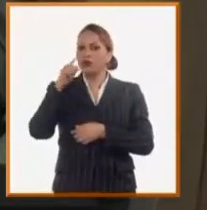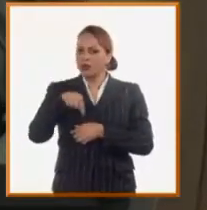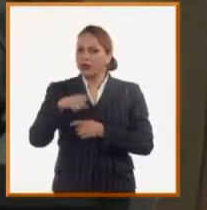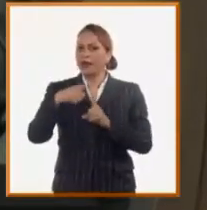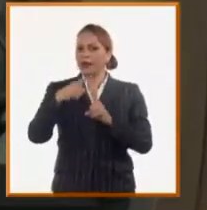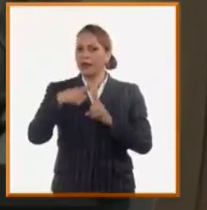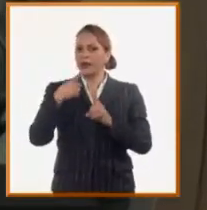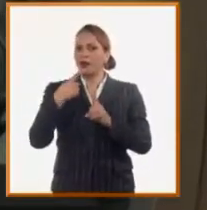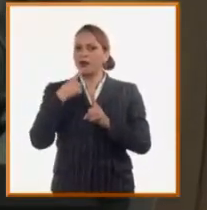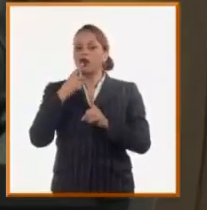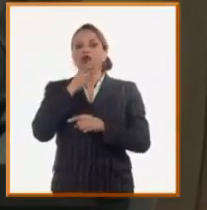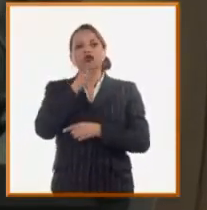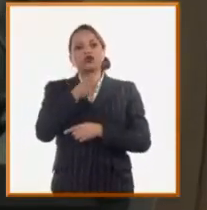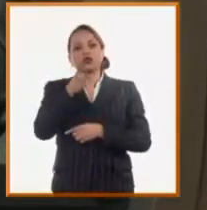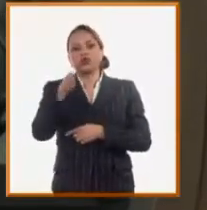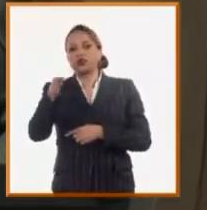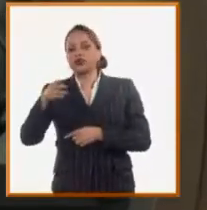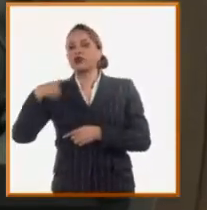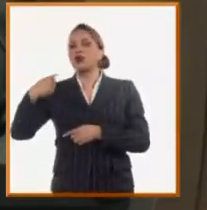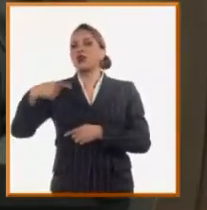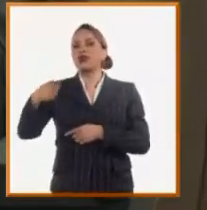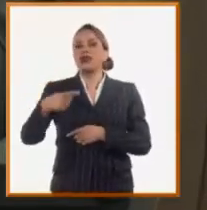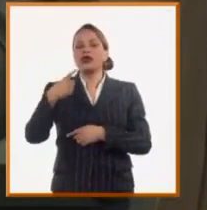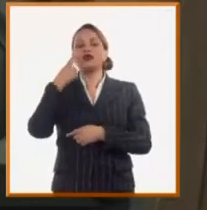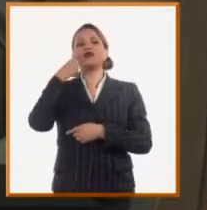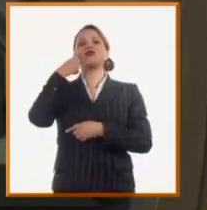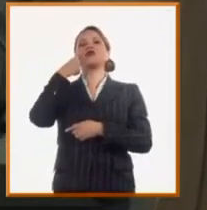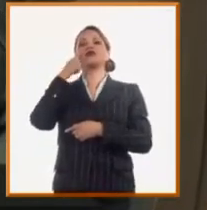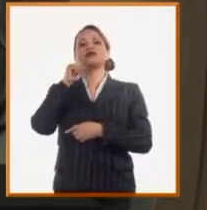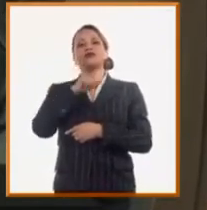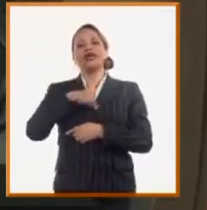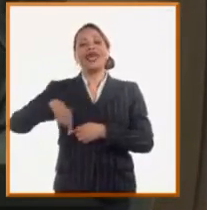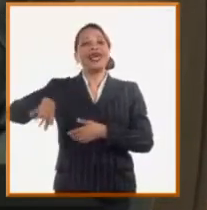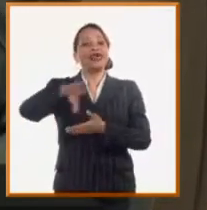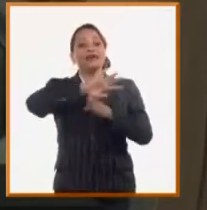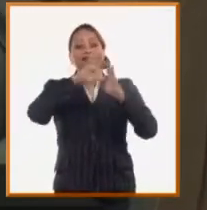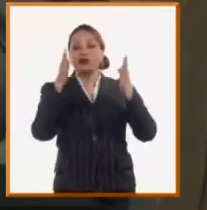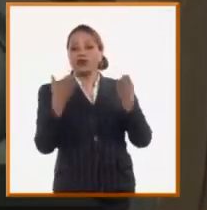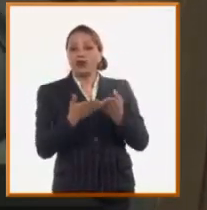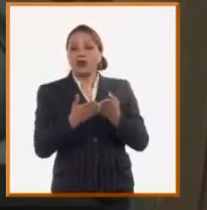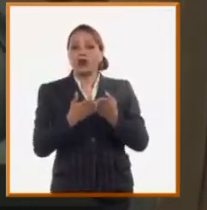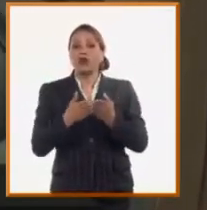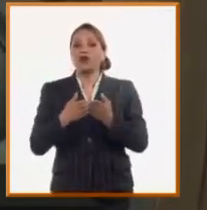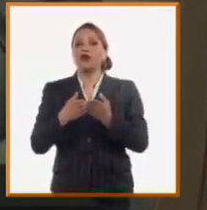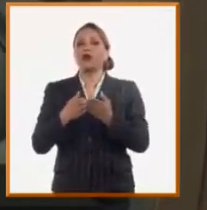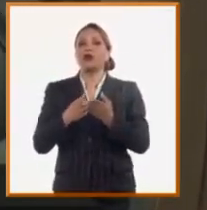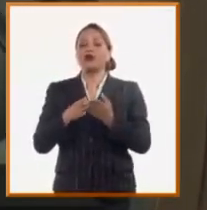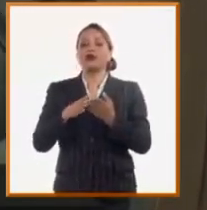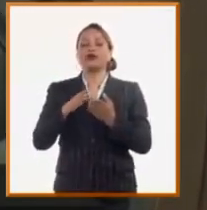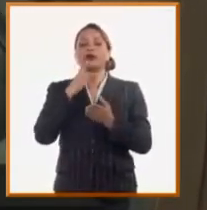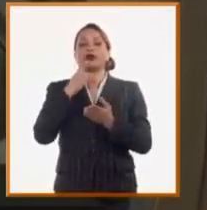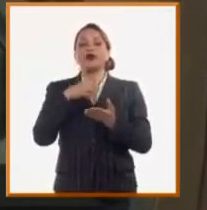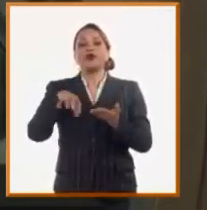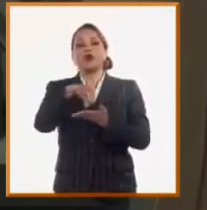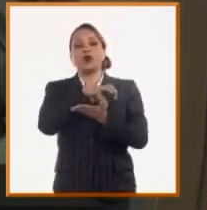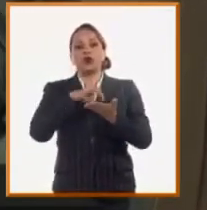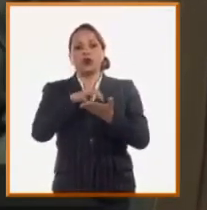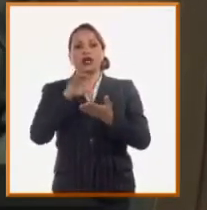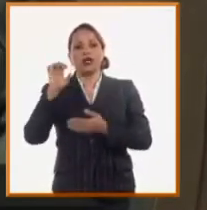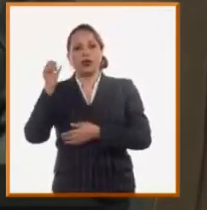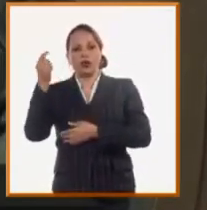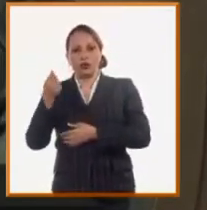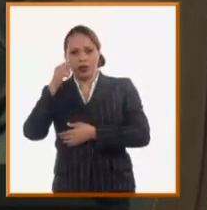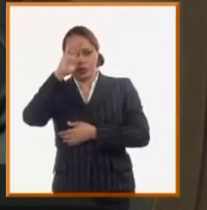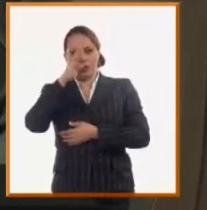territorios, todos los días uno encuentra en todos los ámbitos también de la vida económica, que es la más dura, ¿verdad?, de la vida